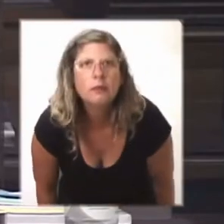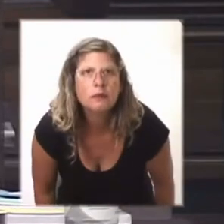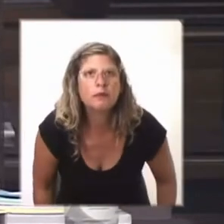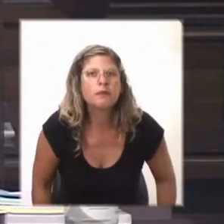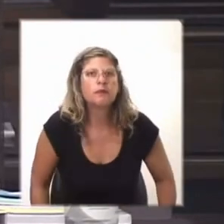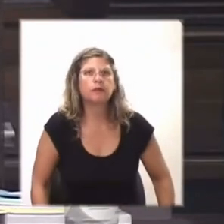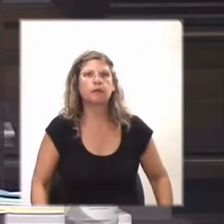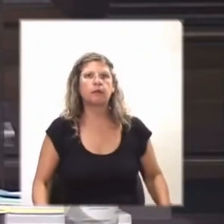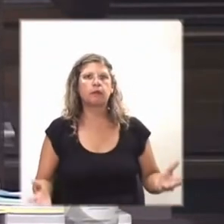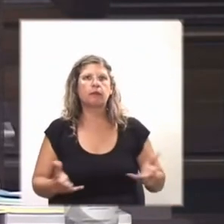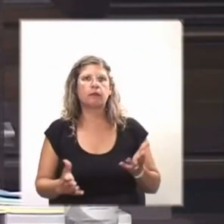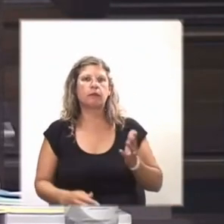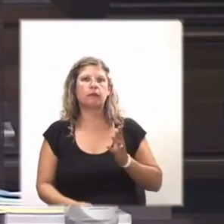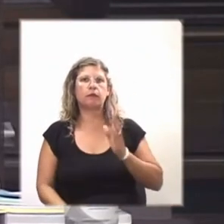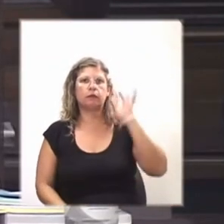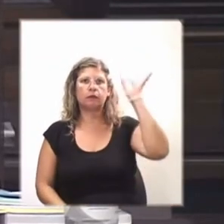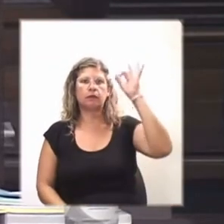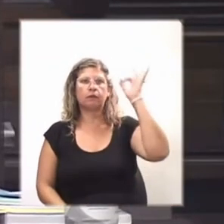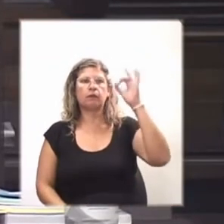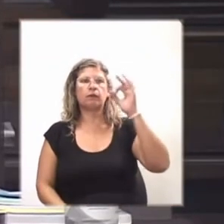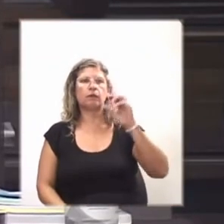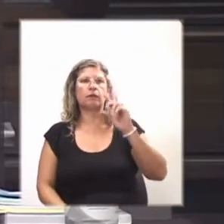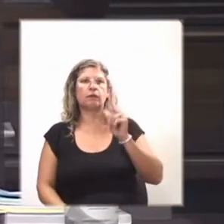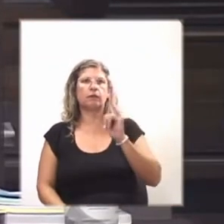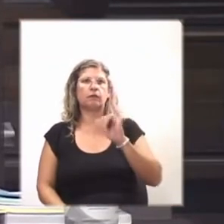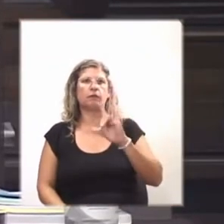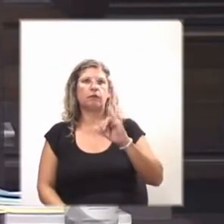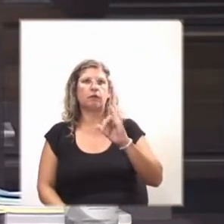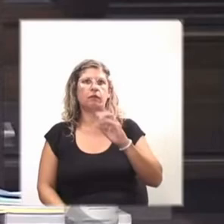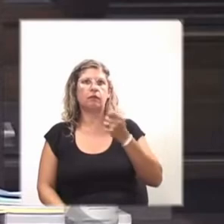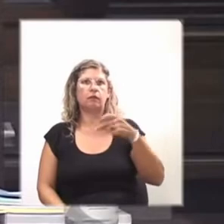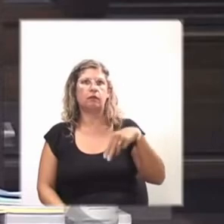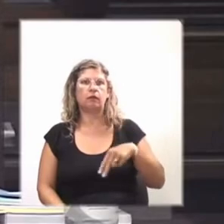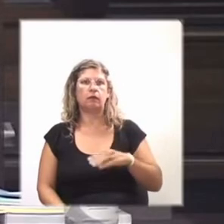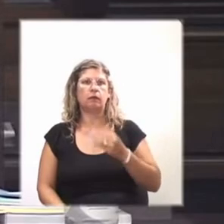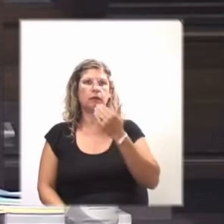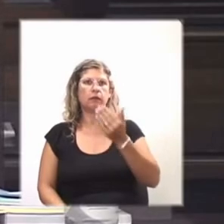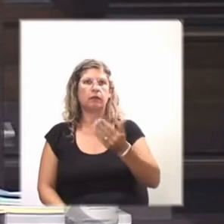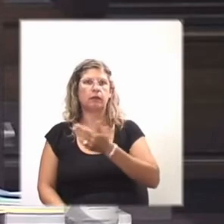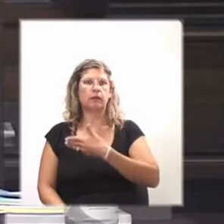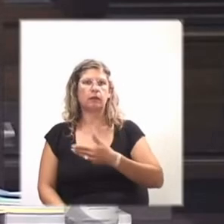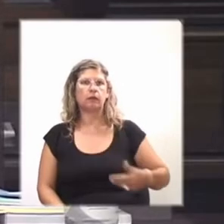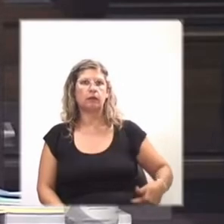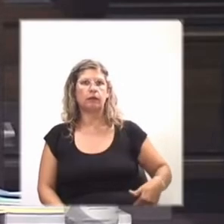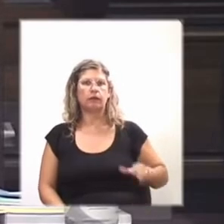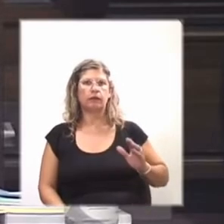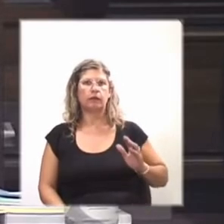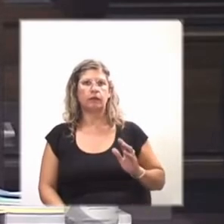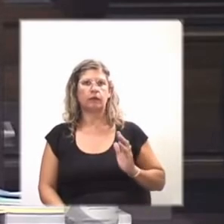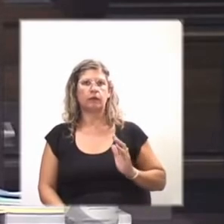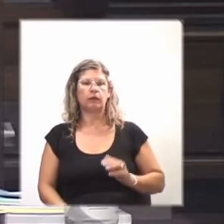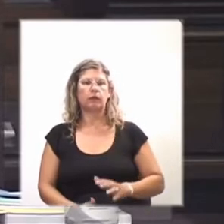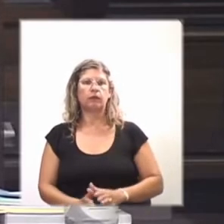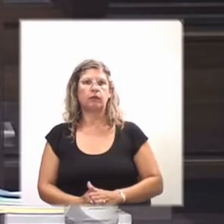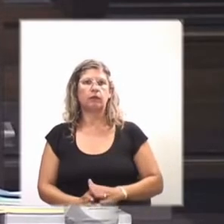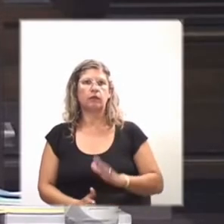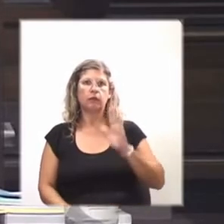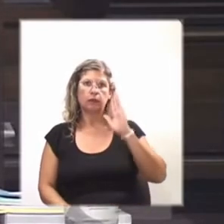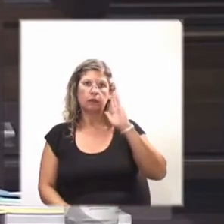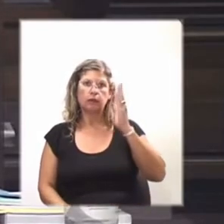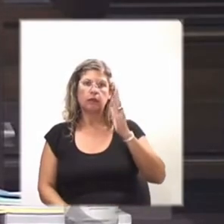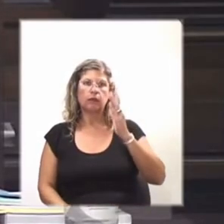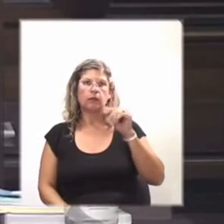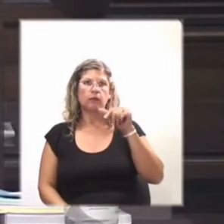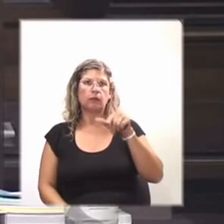Tiene la palabra la senadora Lilian Quisquichán. Gracias, señora presidenta. Saludo